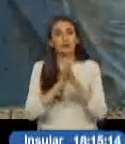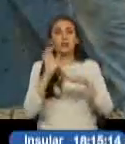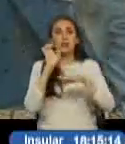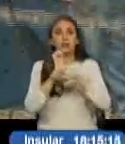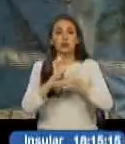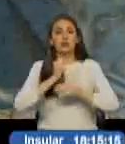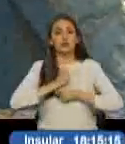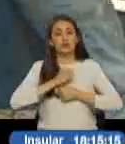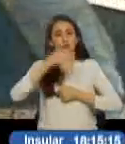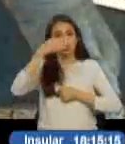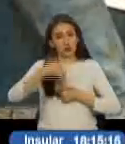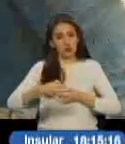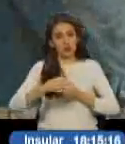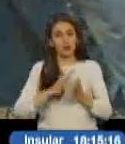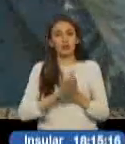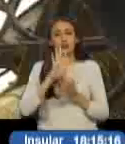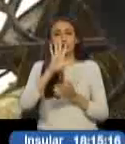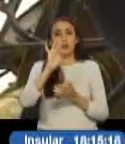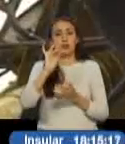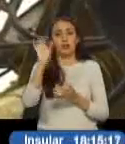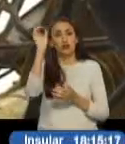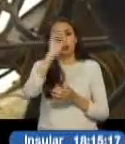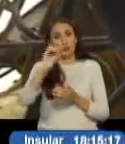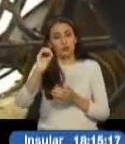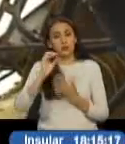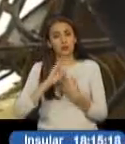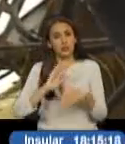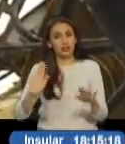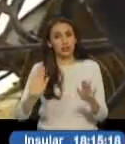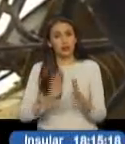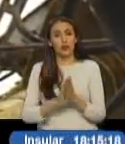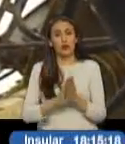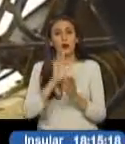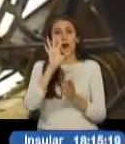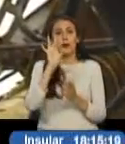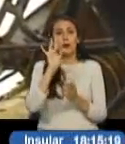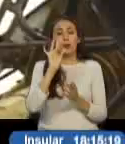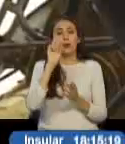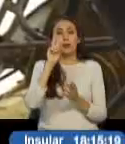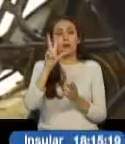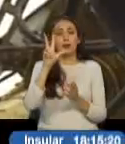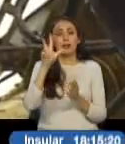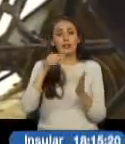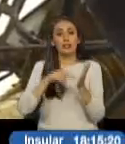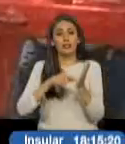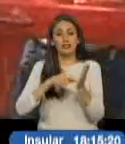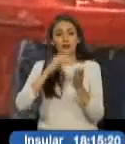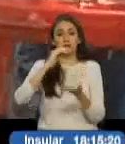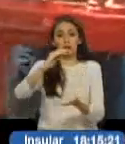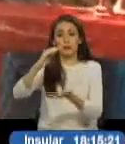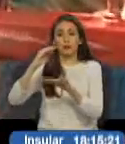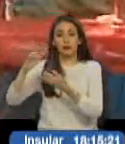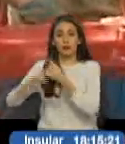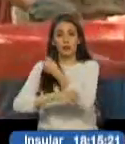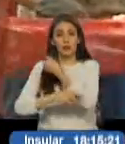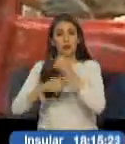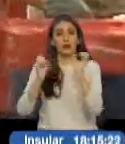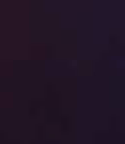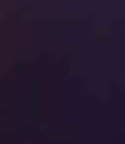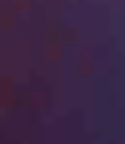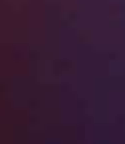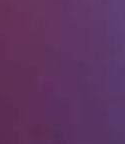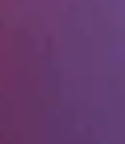el 88% del índice de reducción, que significan 23.000 barriles diarios que se han dejado de producir. Alex Llanos, Ecuador